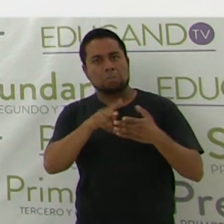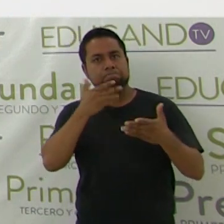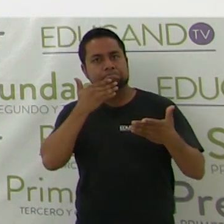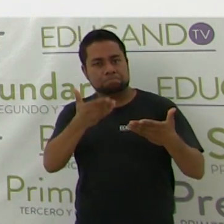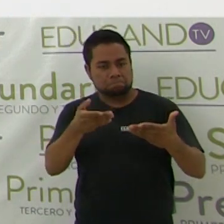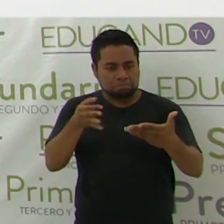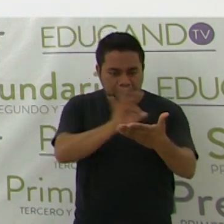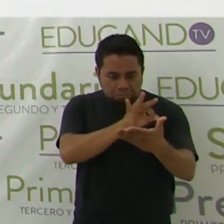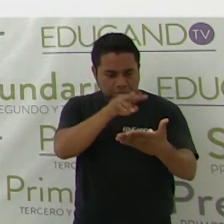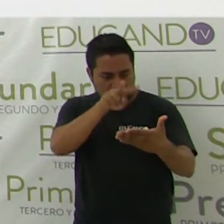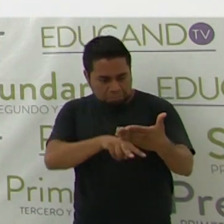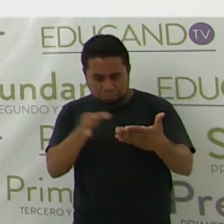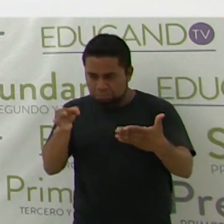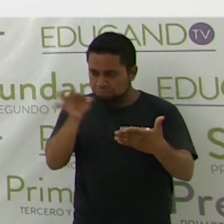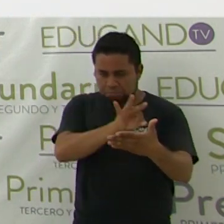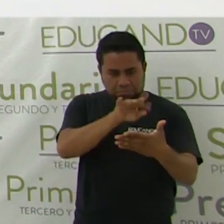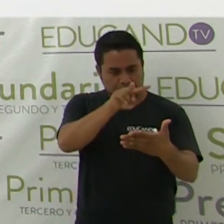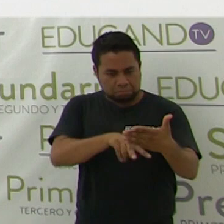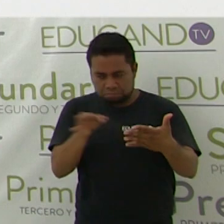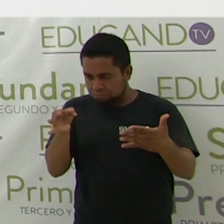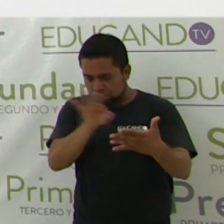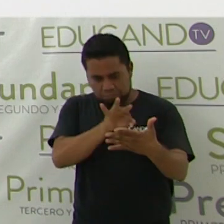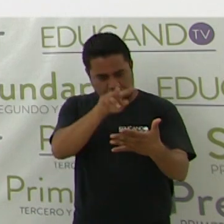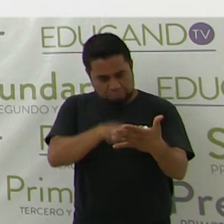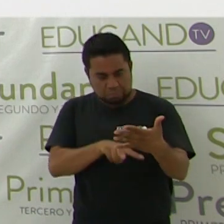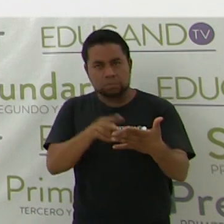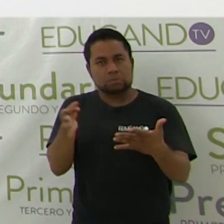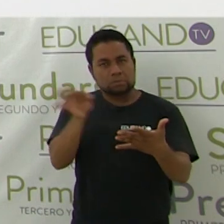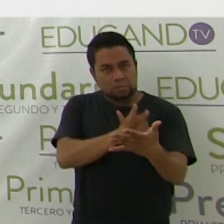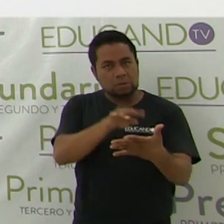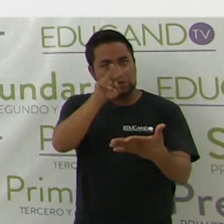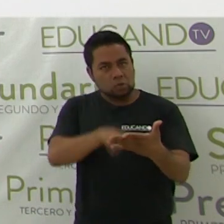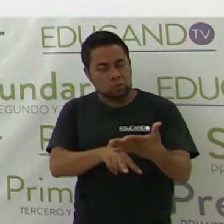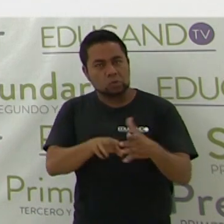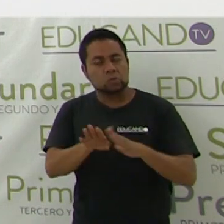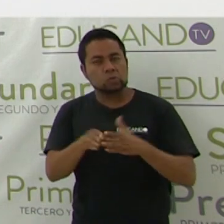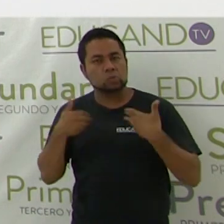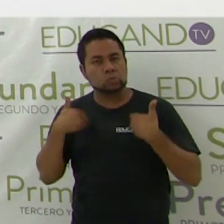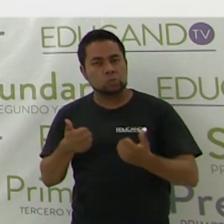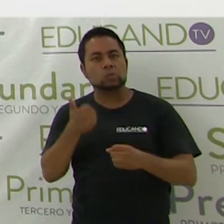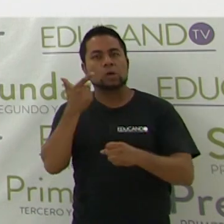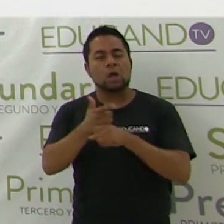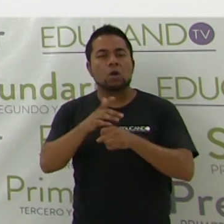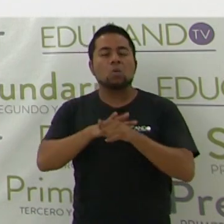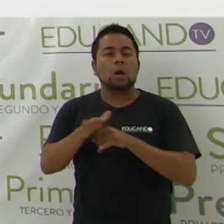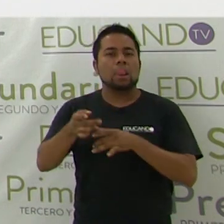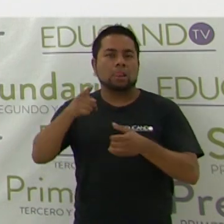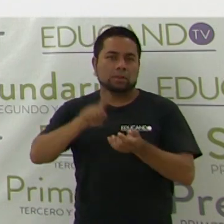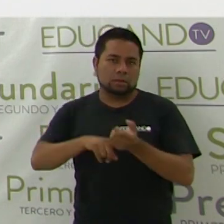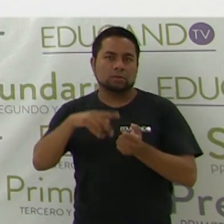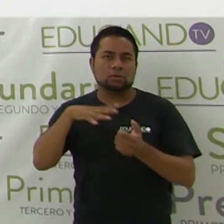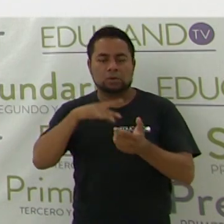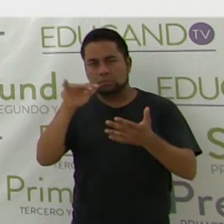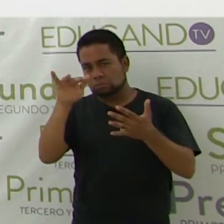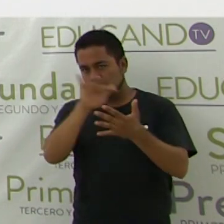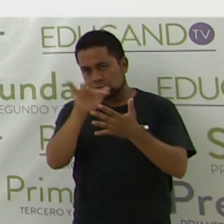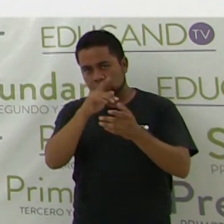hojear hoja por hoja, y enterarme de qué se trata